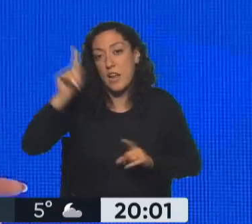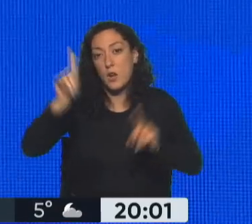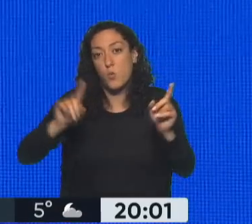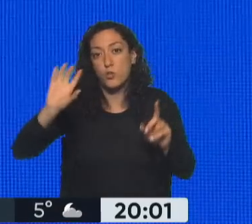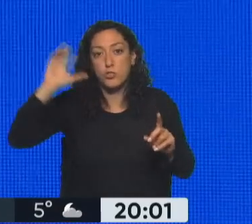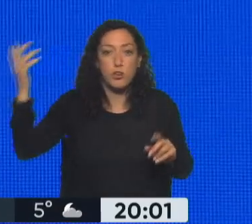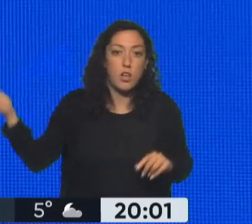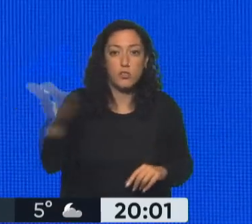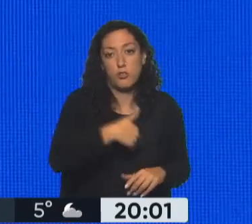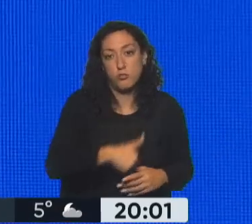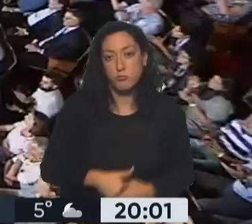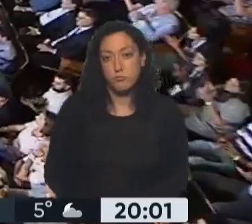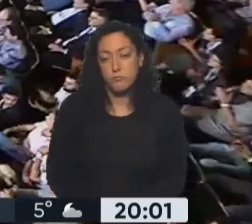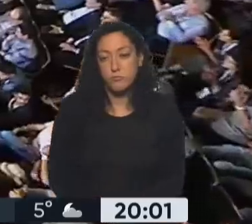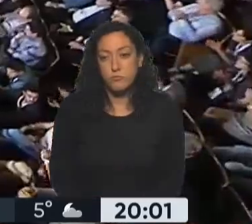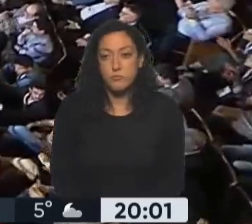a todos.